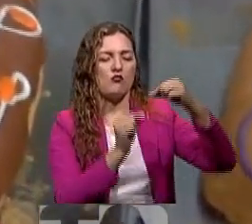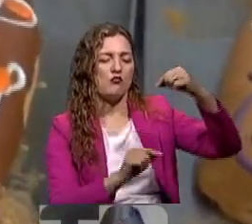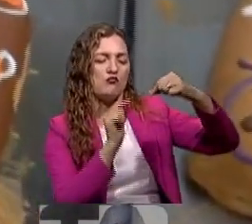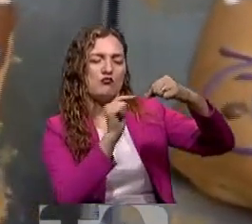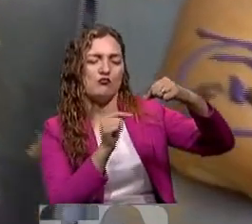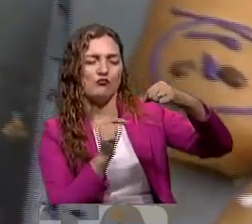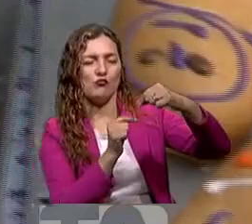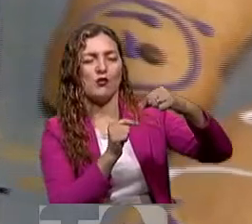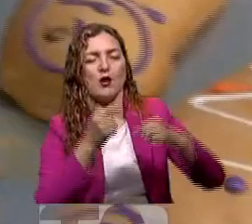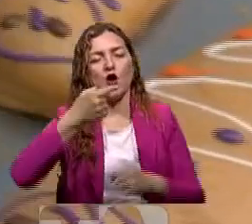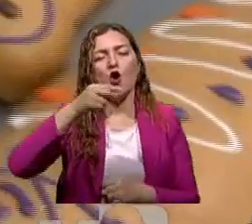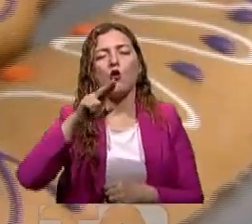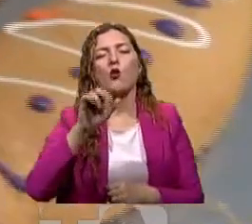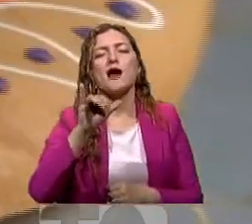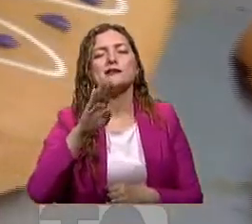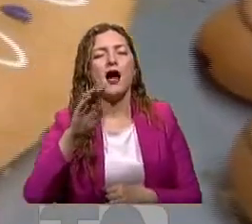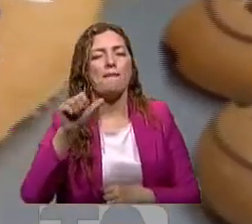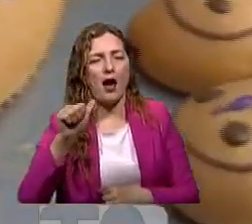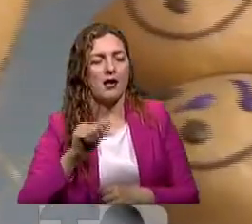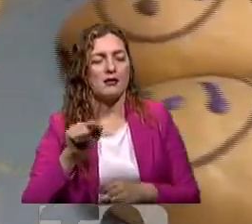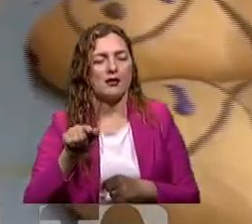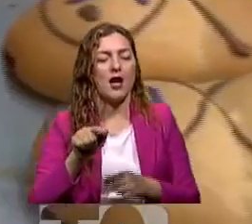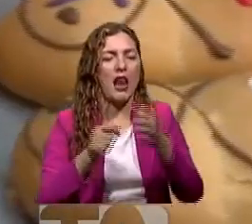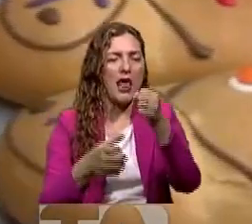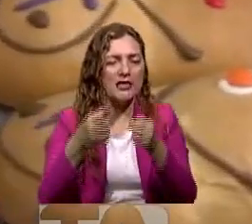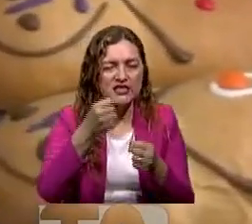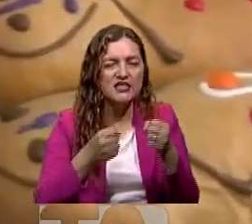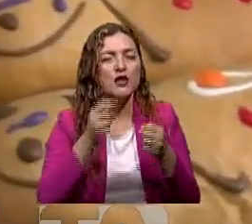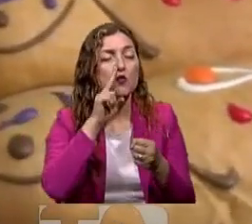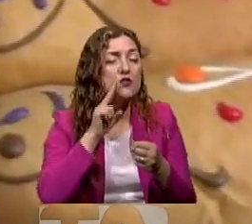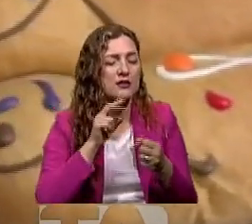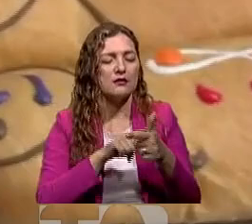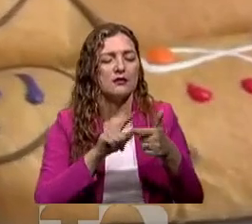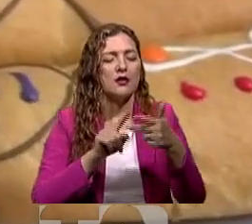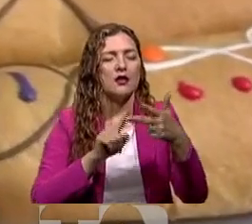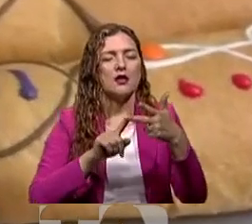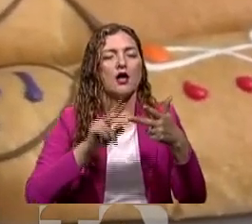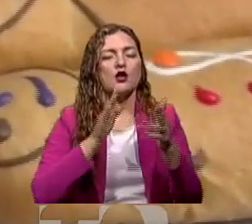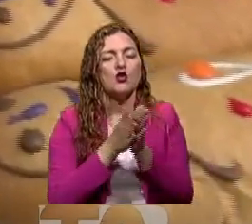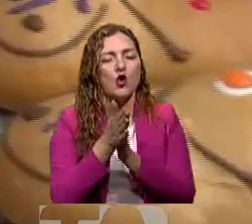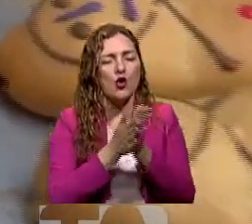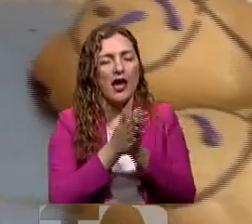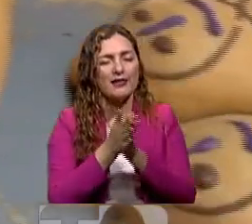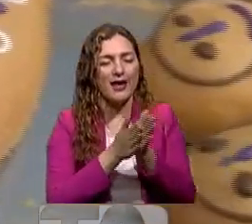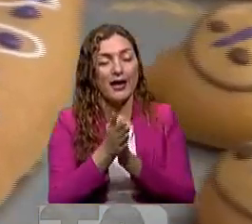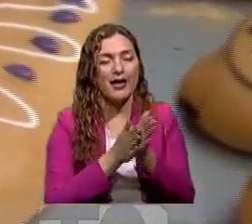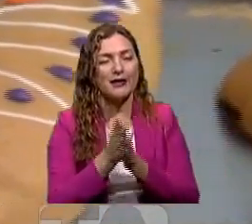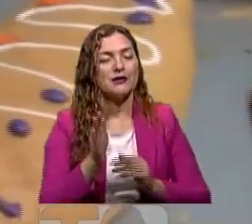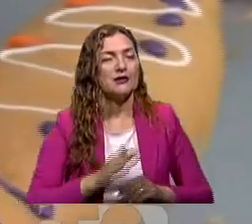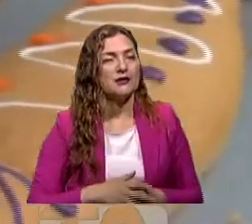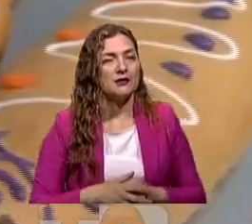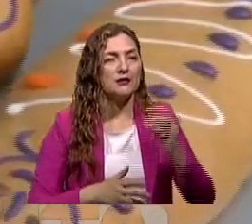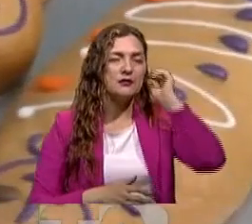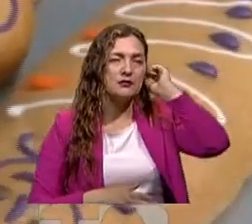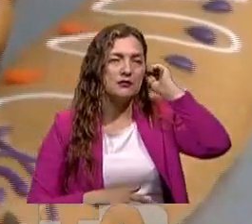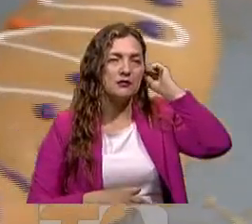de mermelada de guayaba. También tenemos de manjar de leche, también tenemos de Nutella, de barrita de chocolate, y